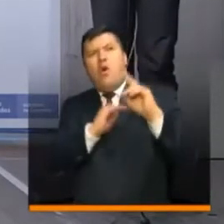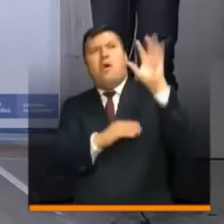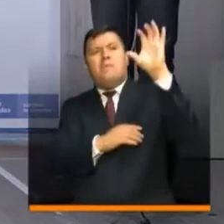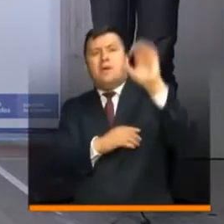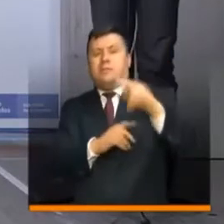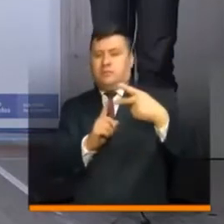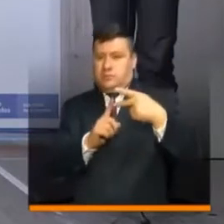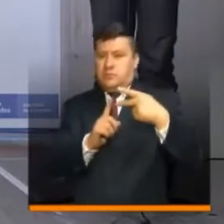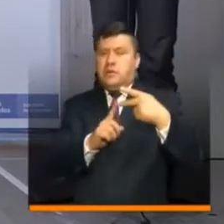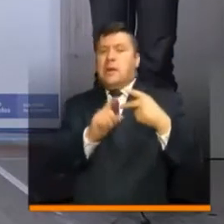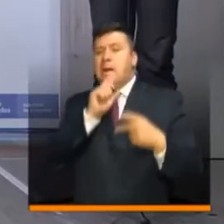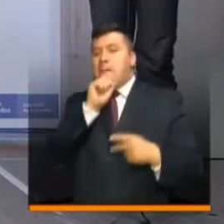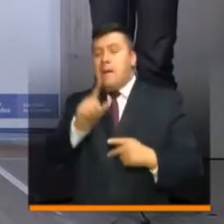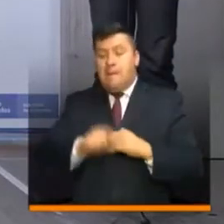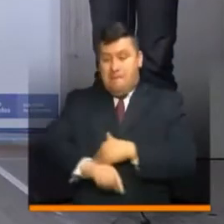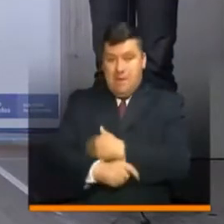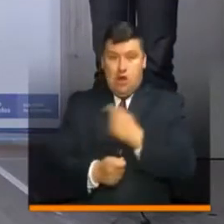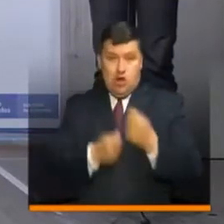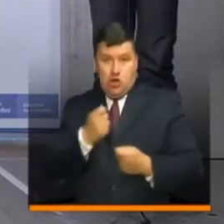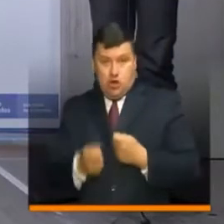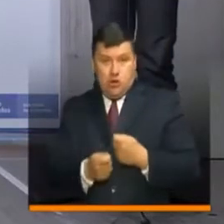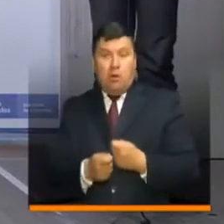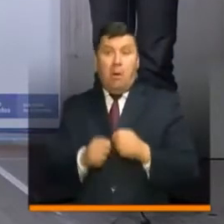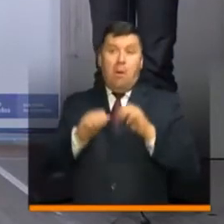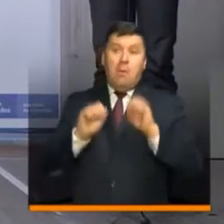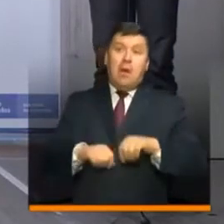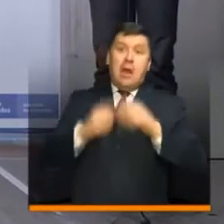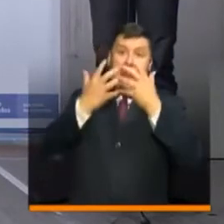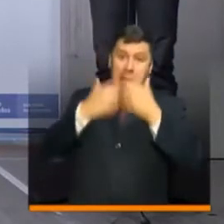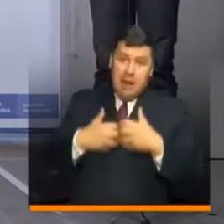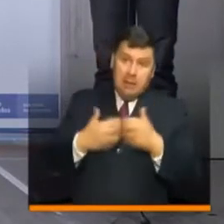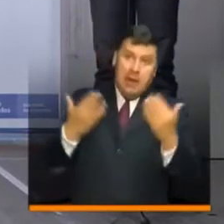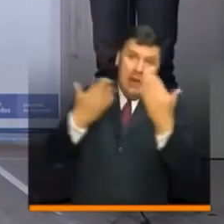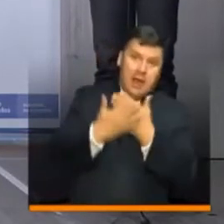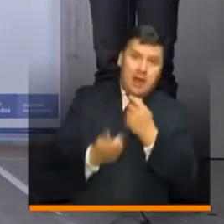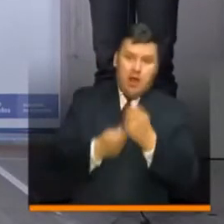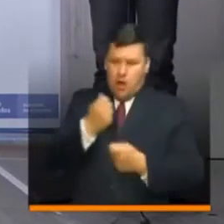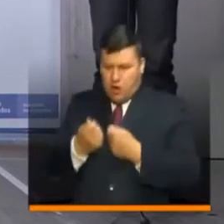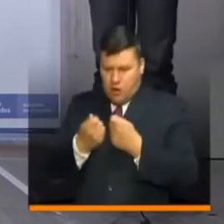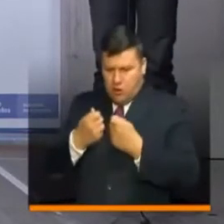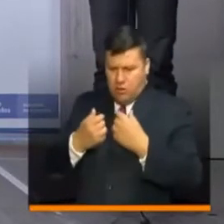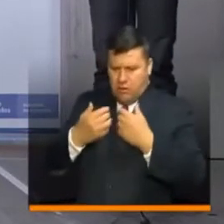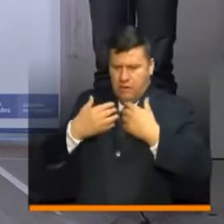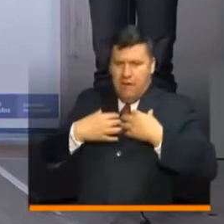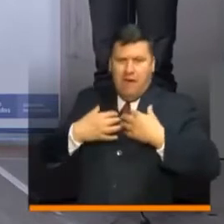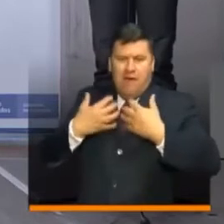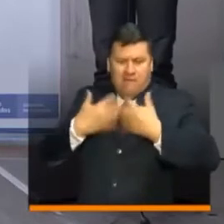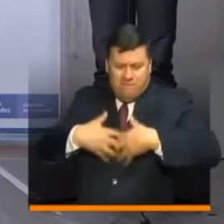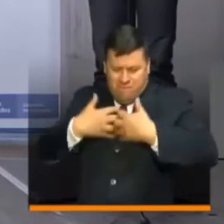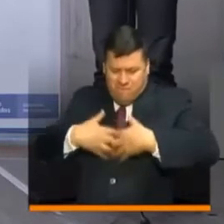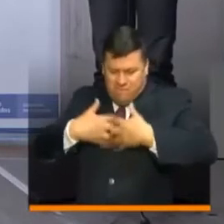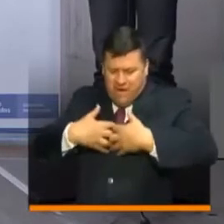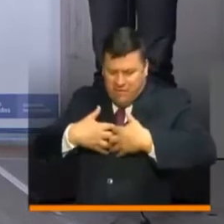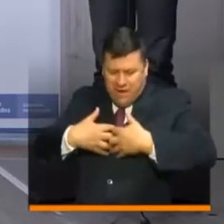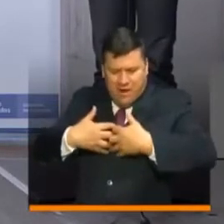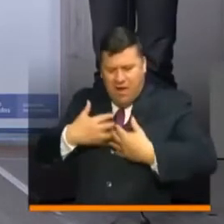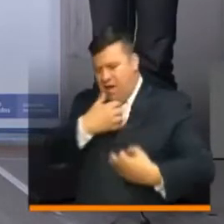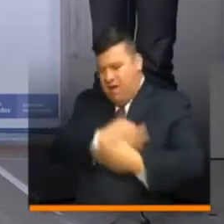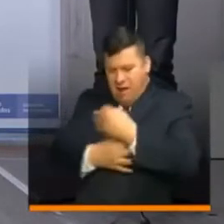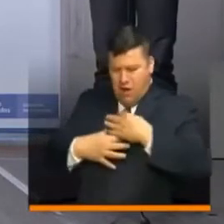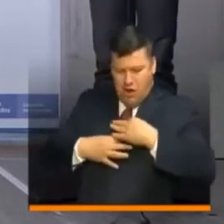segunda inquietud el ministerio de comercio le dio la opción a las empresas de cambiar su actividad empresarial para fabricar todos los artículos de protección